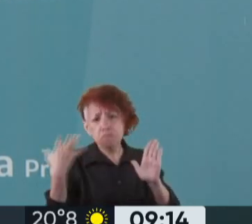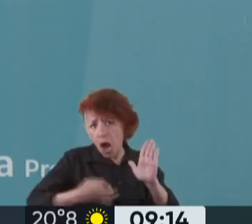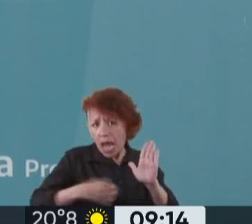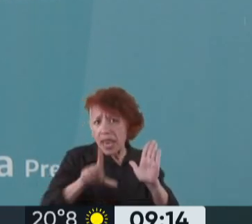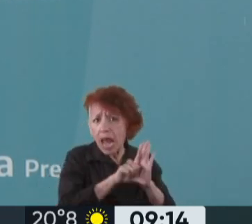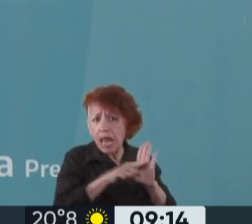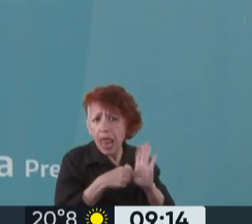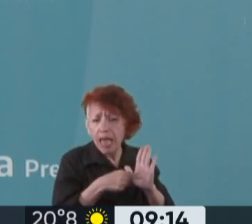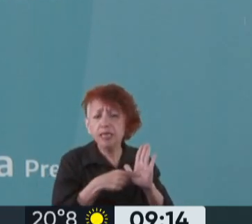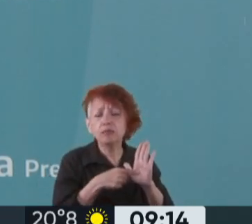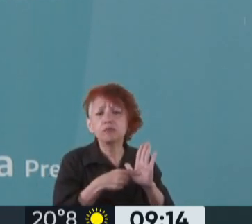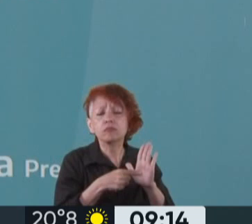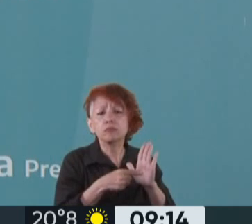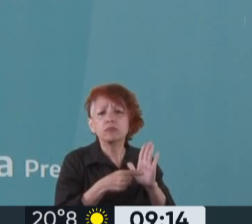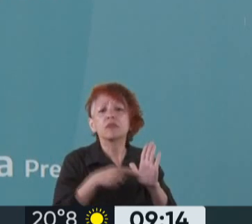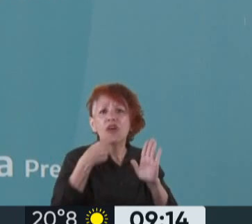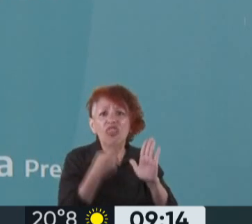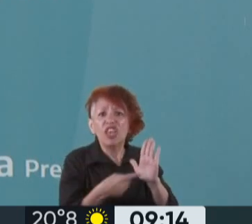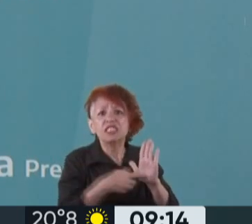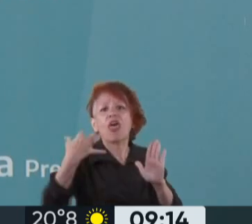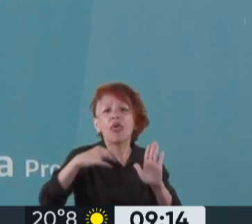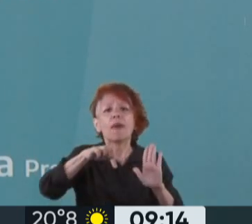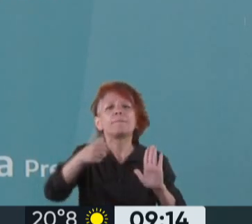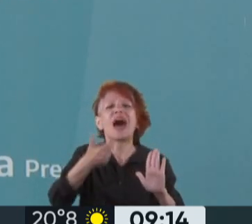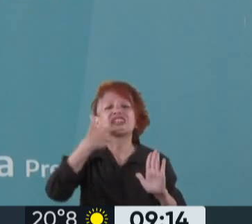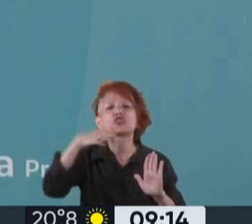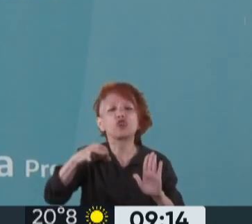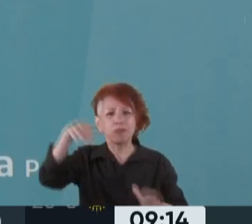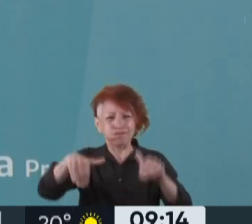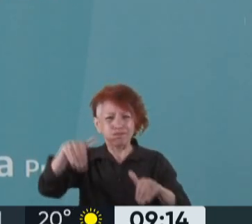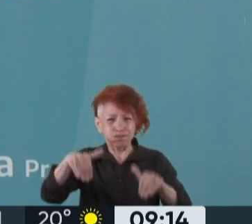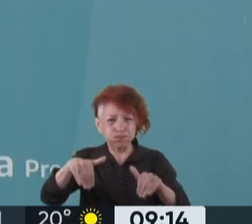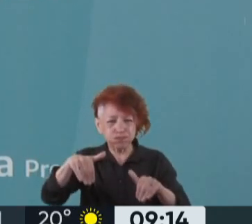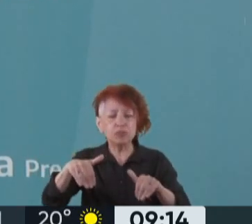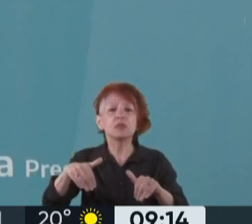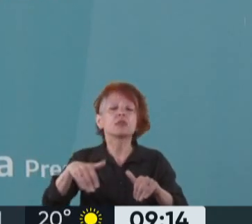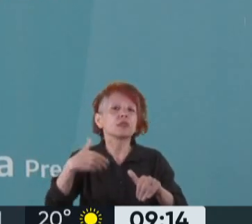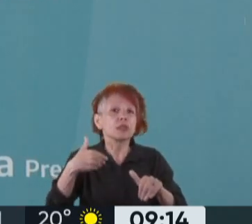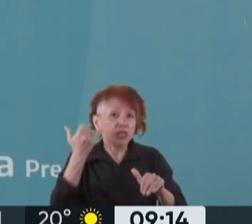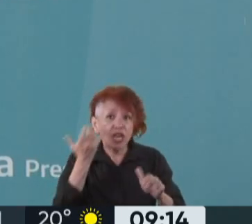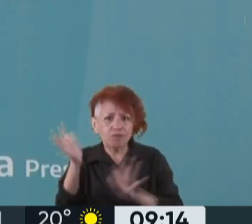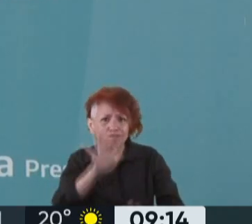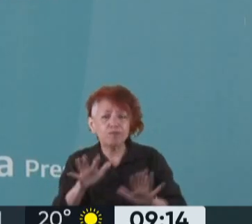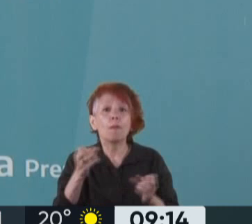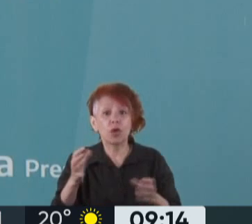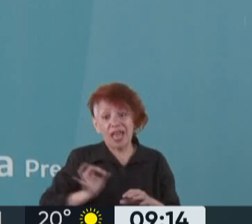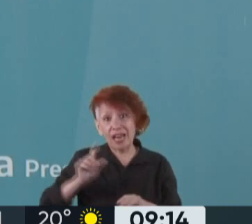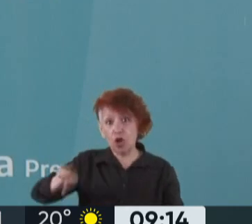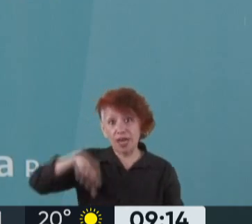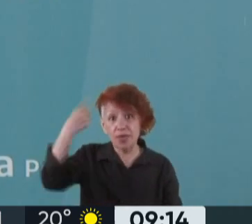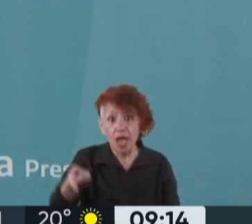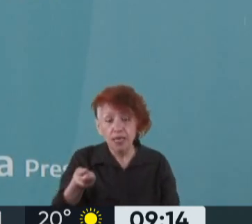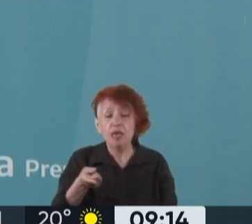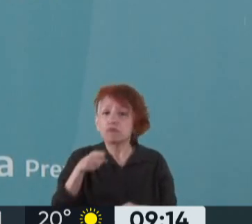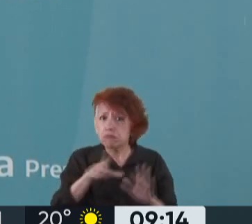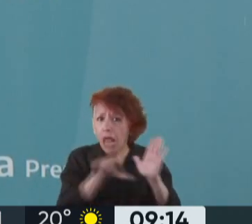ley que convoca a las PASO, que está el proceso de convocatoria a las PASO en marcha, porque es el año que viene. Esa es una